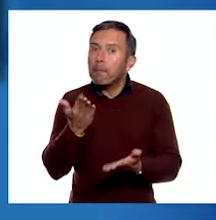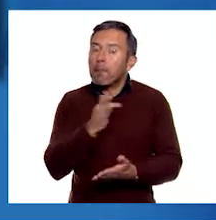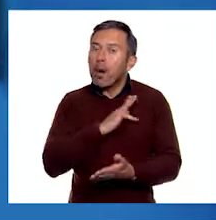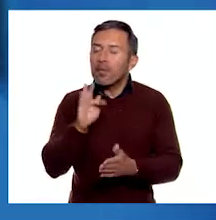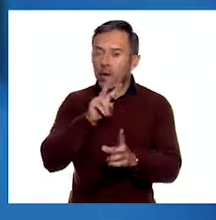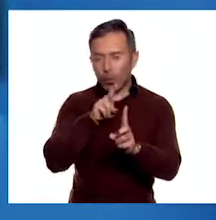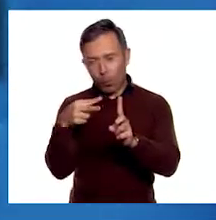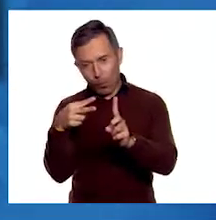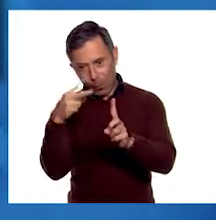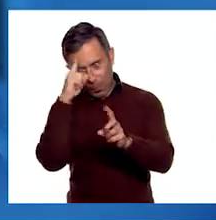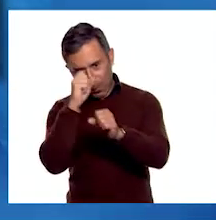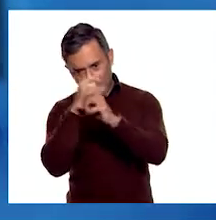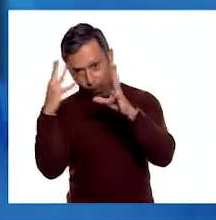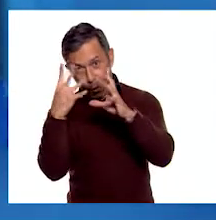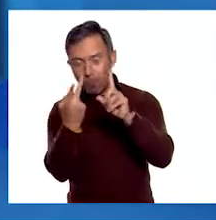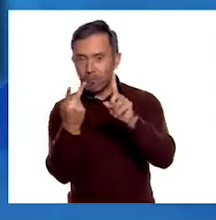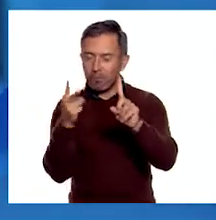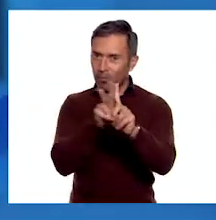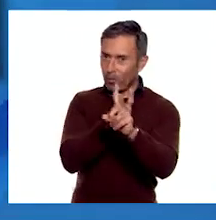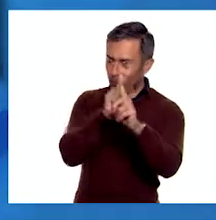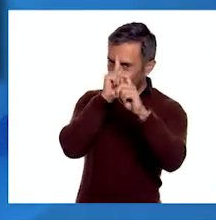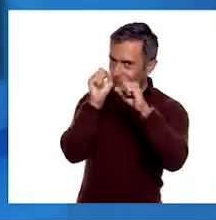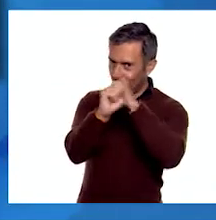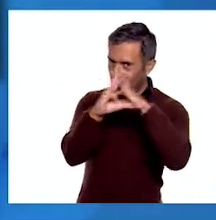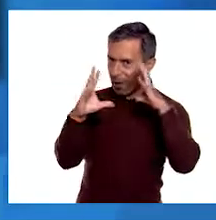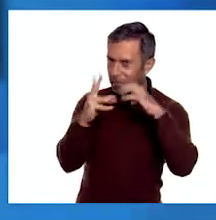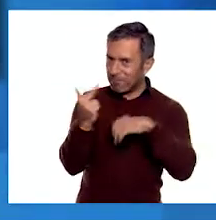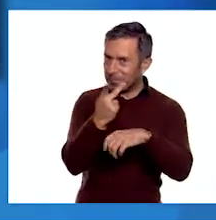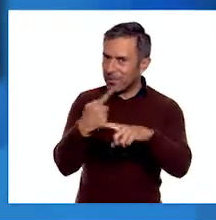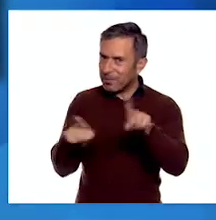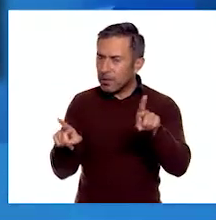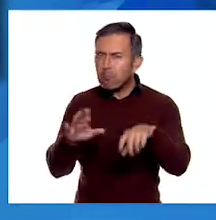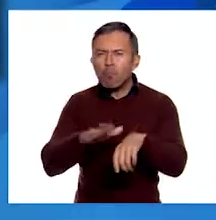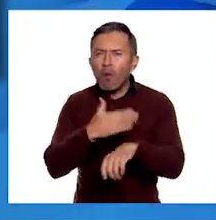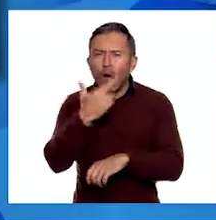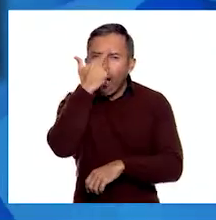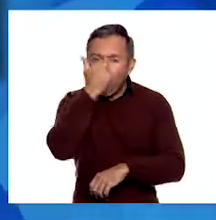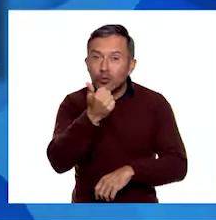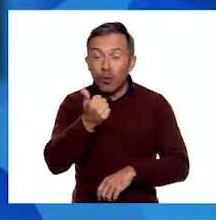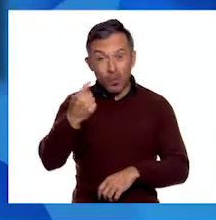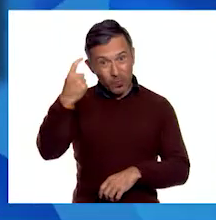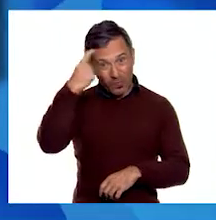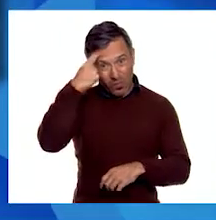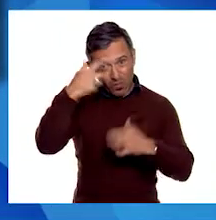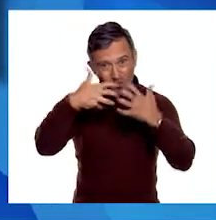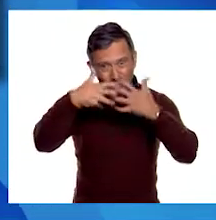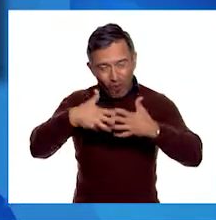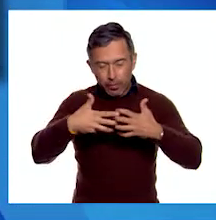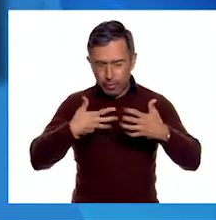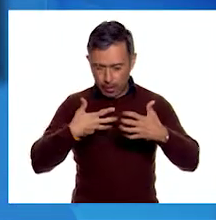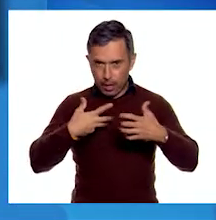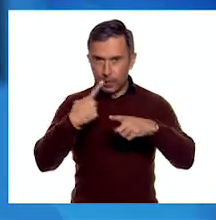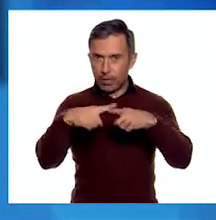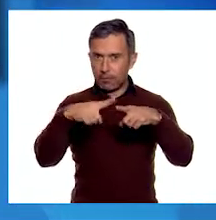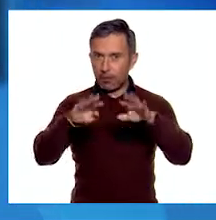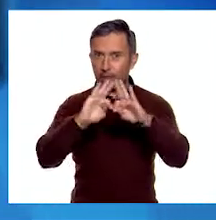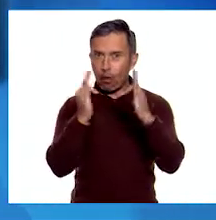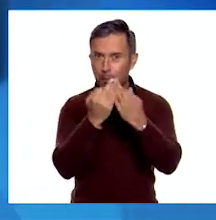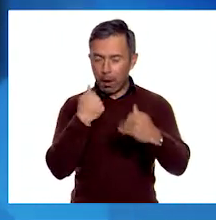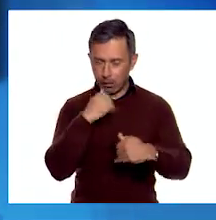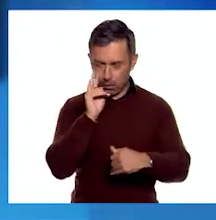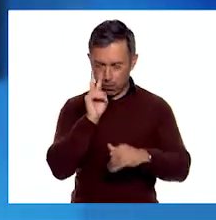otra. Esto se logra porque nuestro cerebro agrupa formas y crea una imagen en nuestra